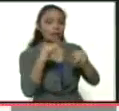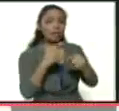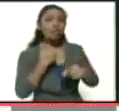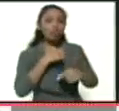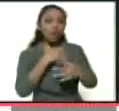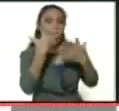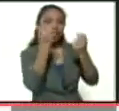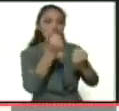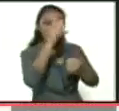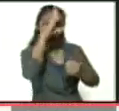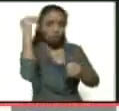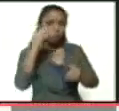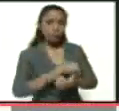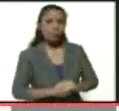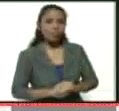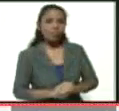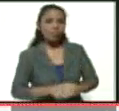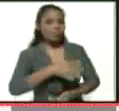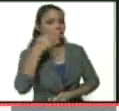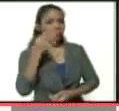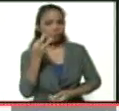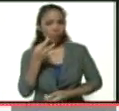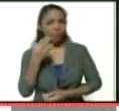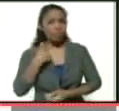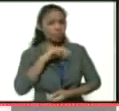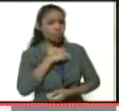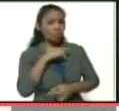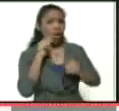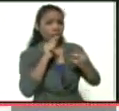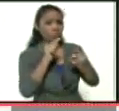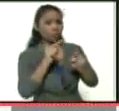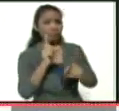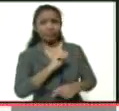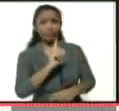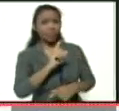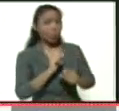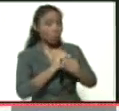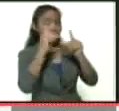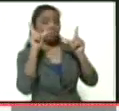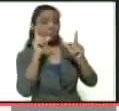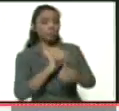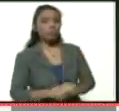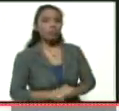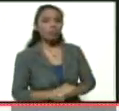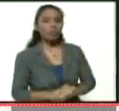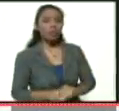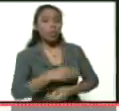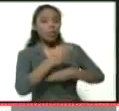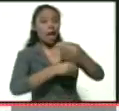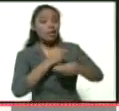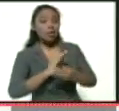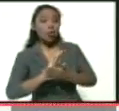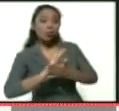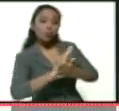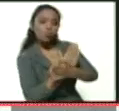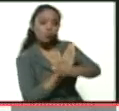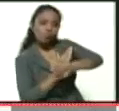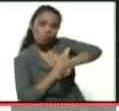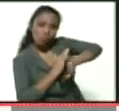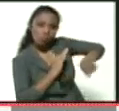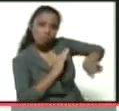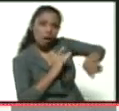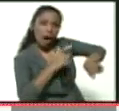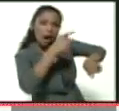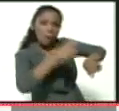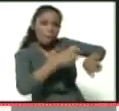entendió Trump. En verdad, para nosotros esto no es sorpresa. Lo que están haciendo es quitando de en medio a